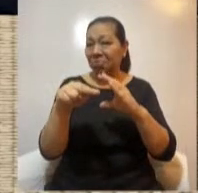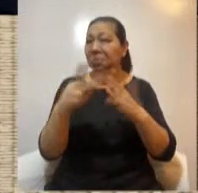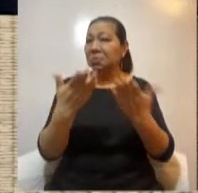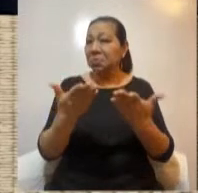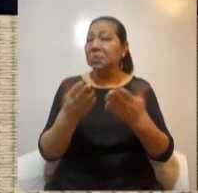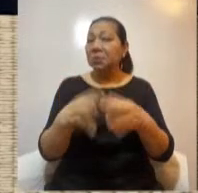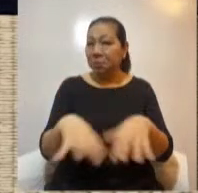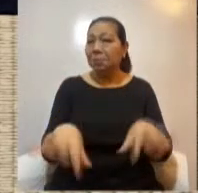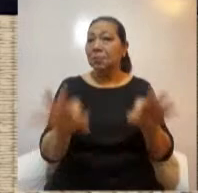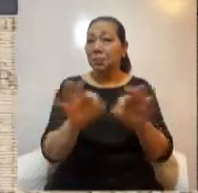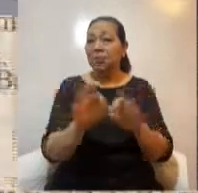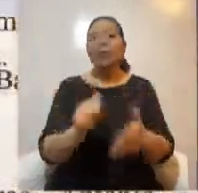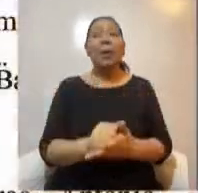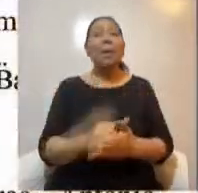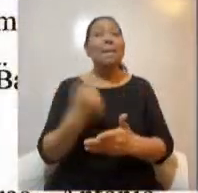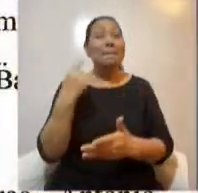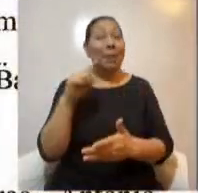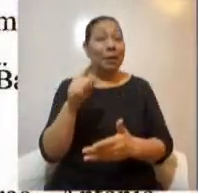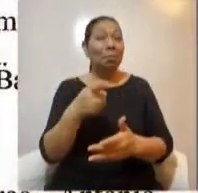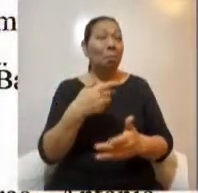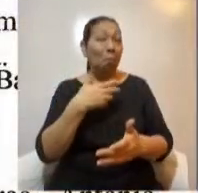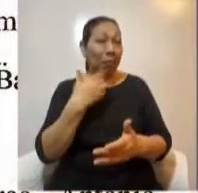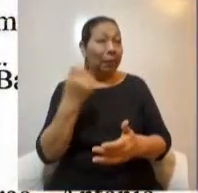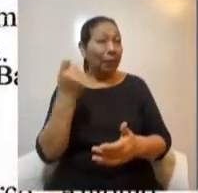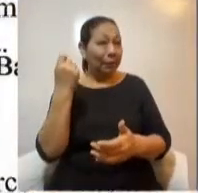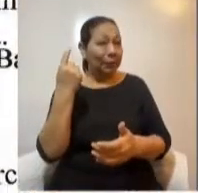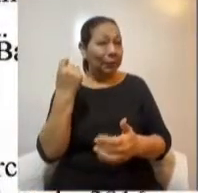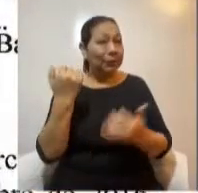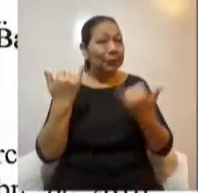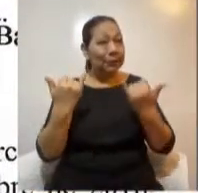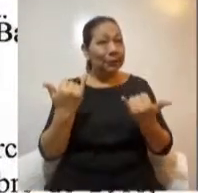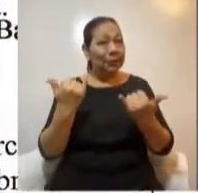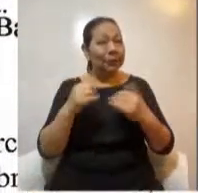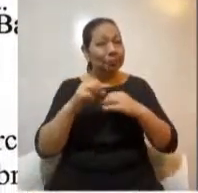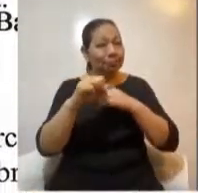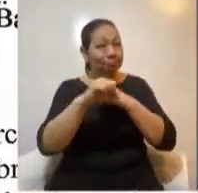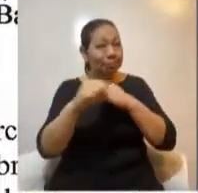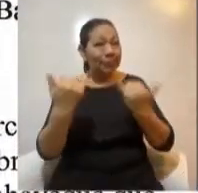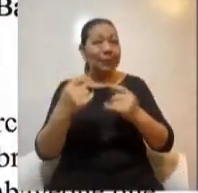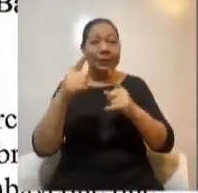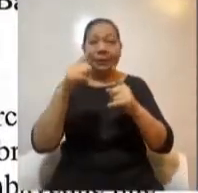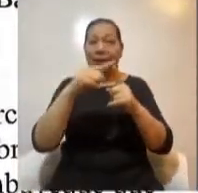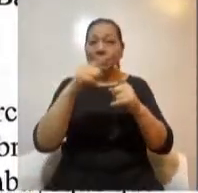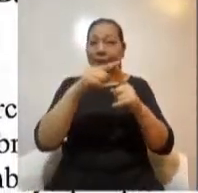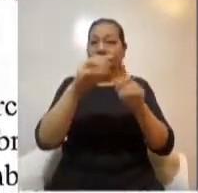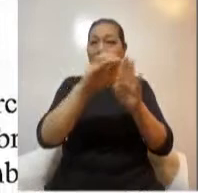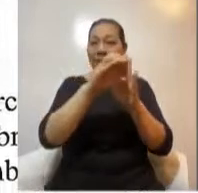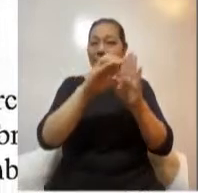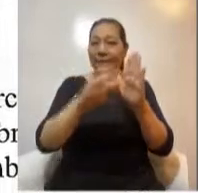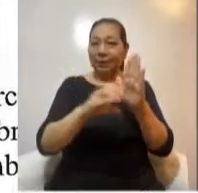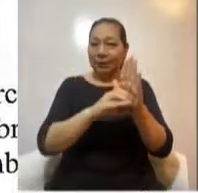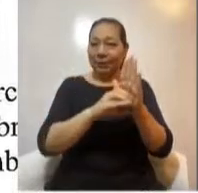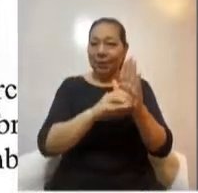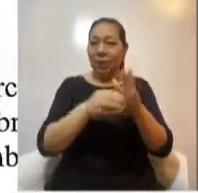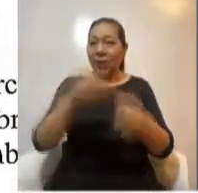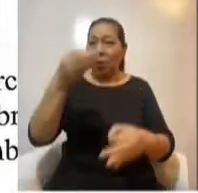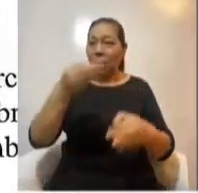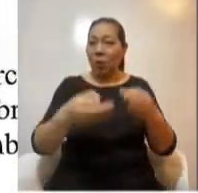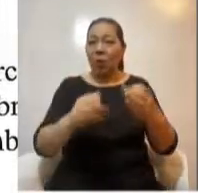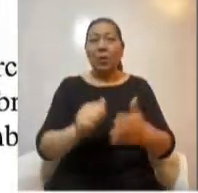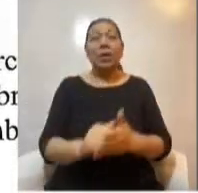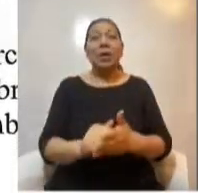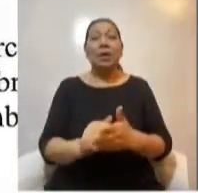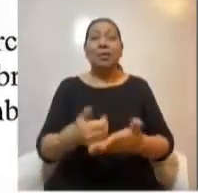fallo emblemático. Para entender los alcances del pronunciamiento del Tribunal Constitucional en la